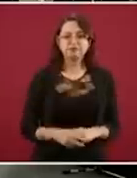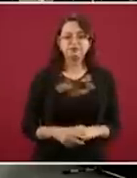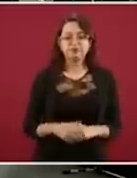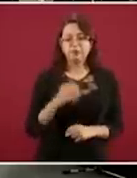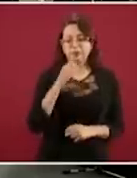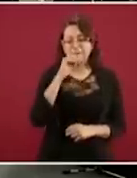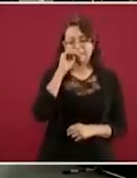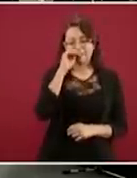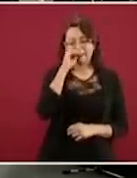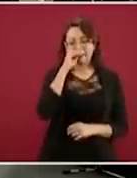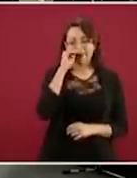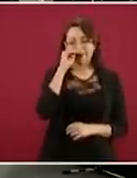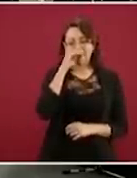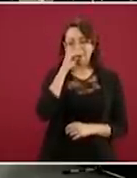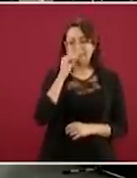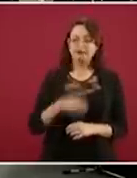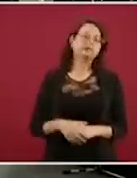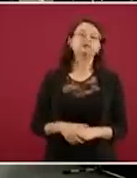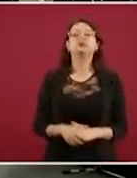El memorándum.